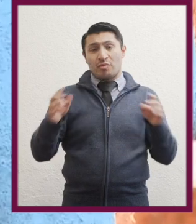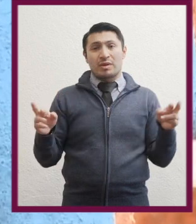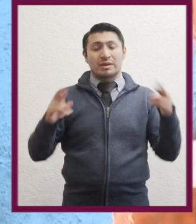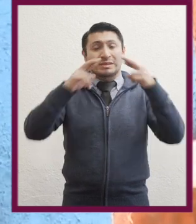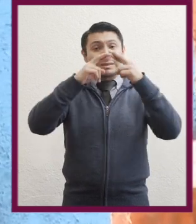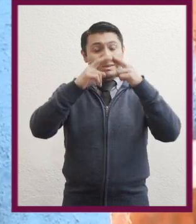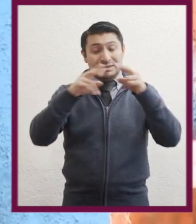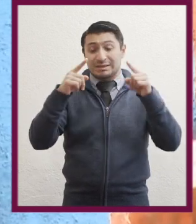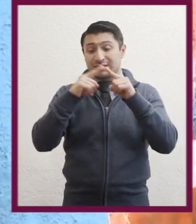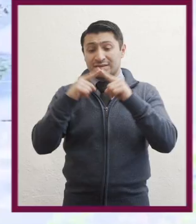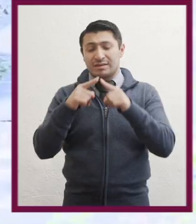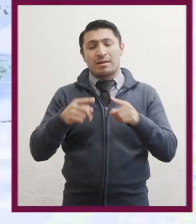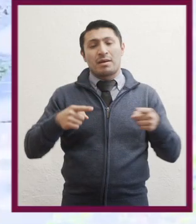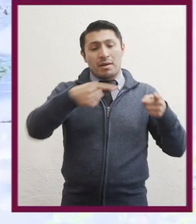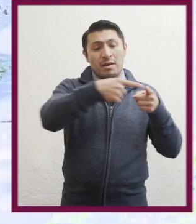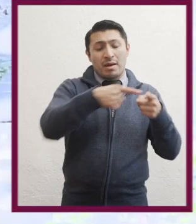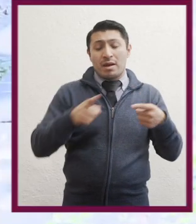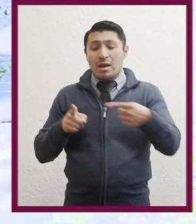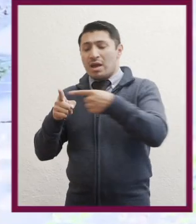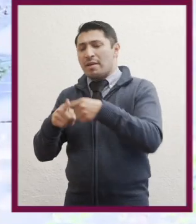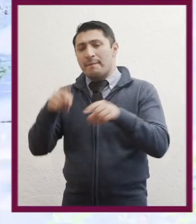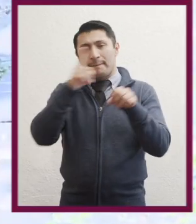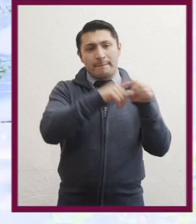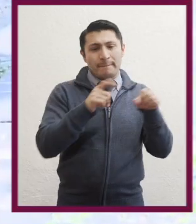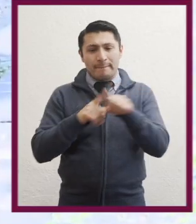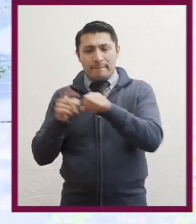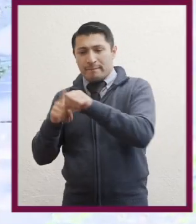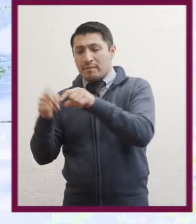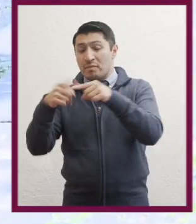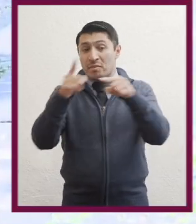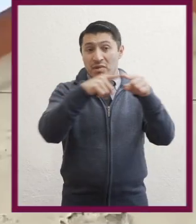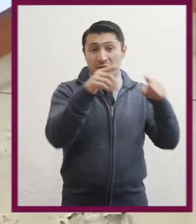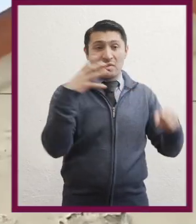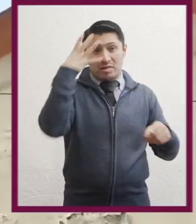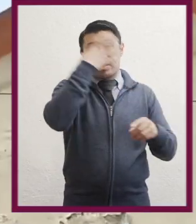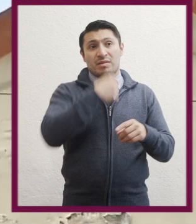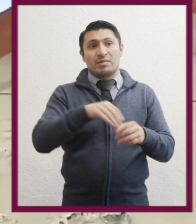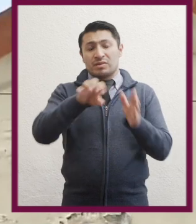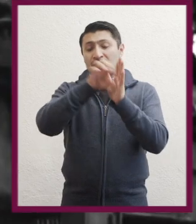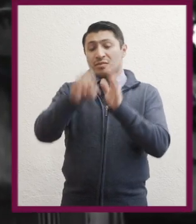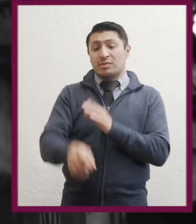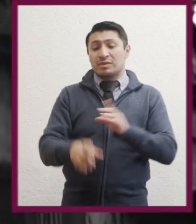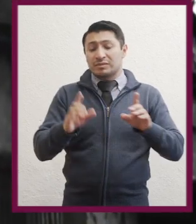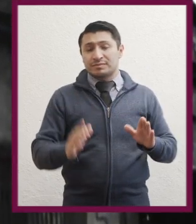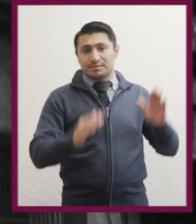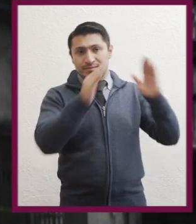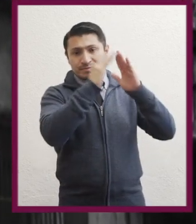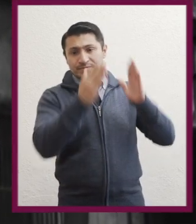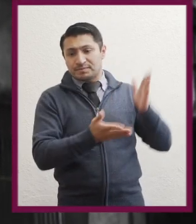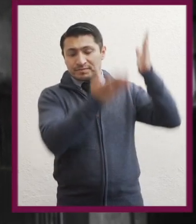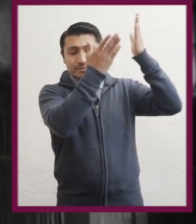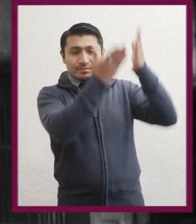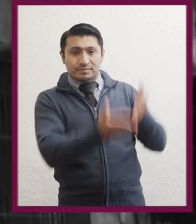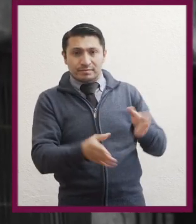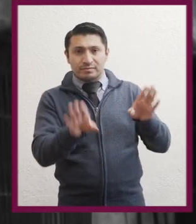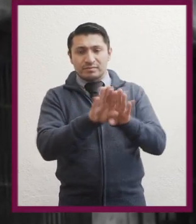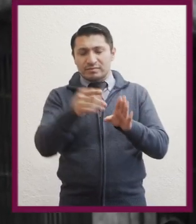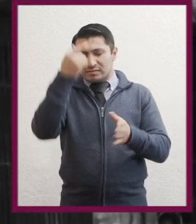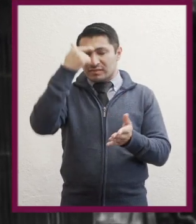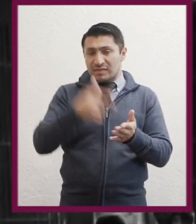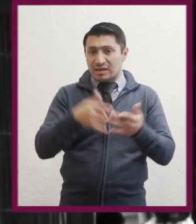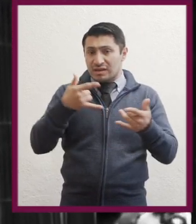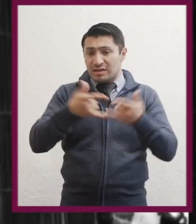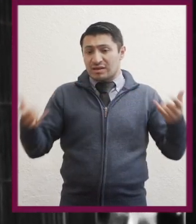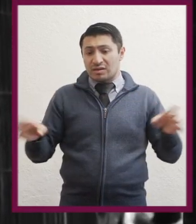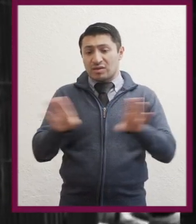religiosas, además de esquinas pintorescas y privadas empedradas. Un ejemplo es esta vivienda, que la creencia